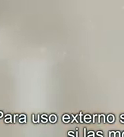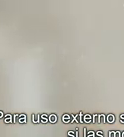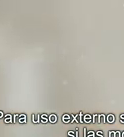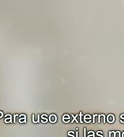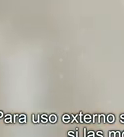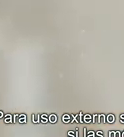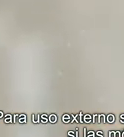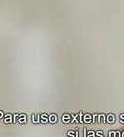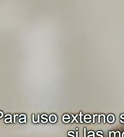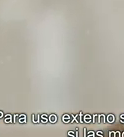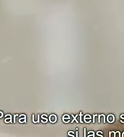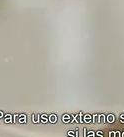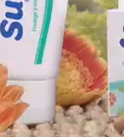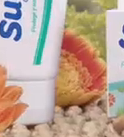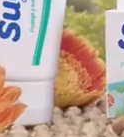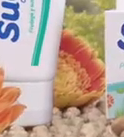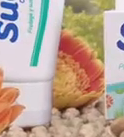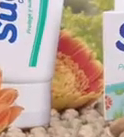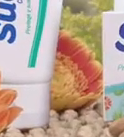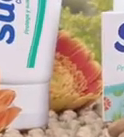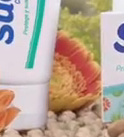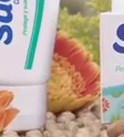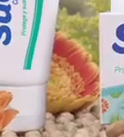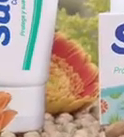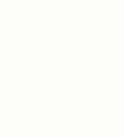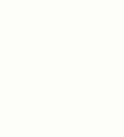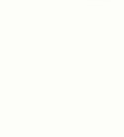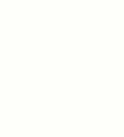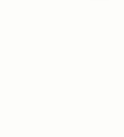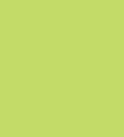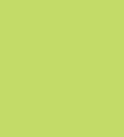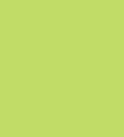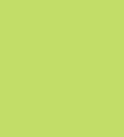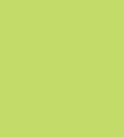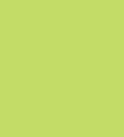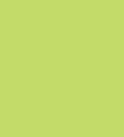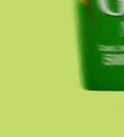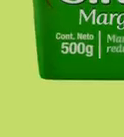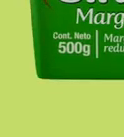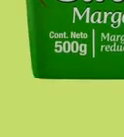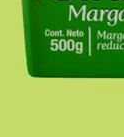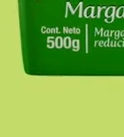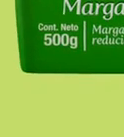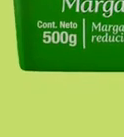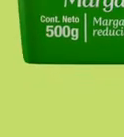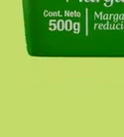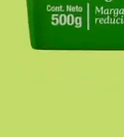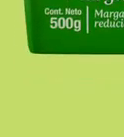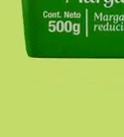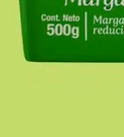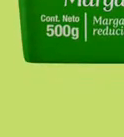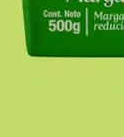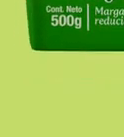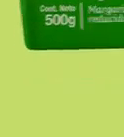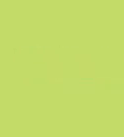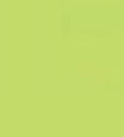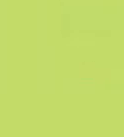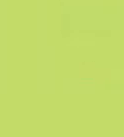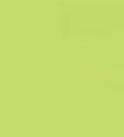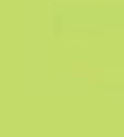para tu bebé es lo natural. Lo mejor para tu bebé es Suavicel. Reinventamos tu margarina girasol.